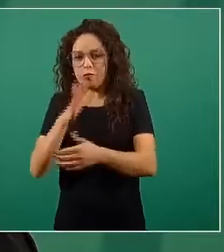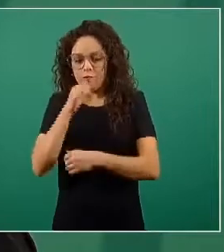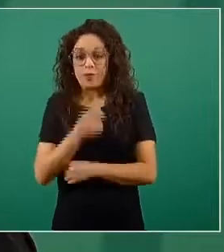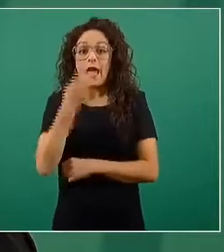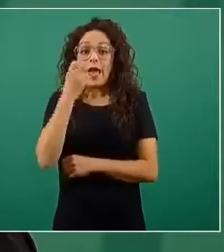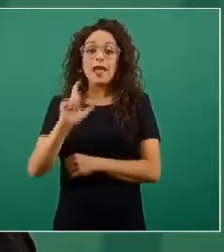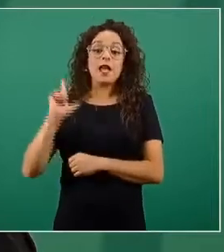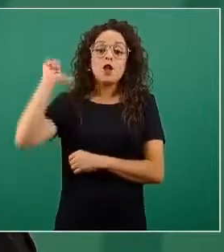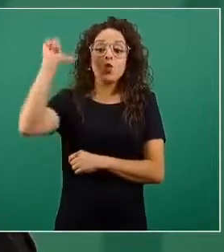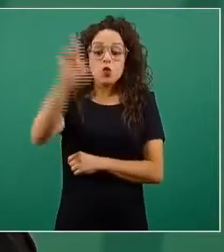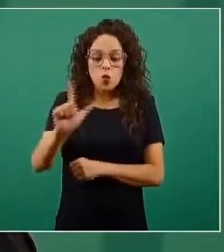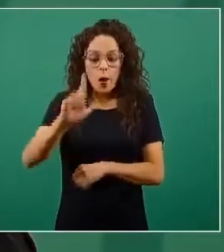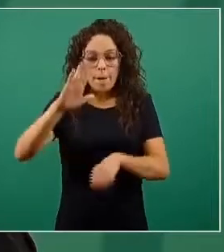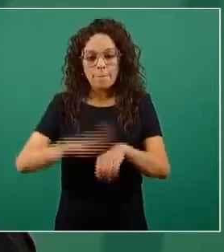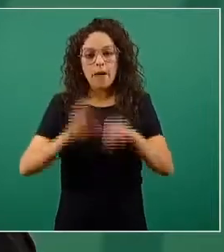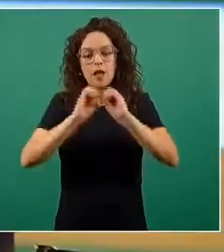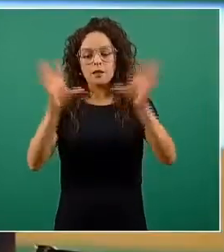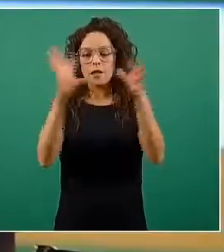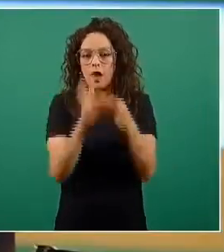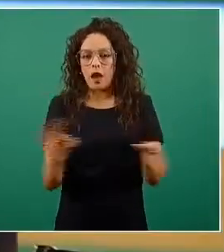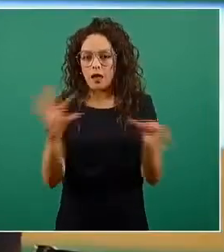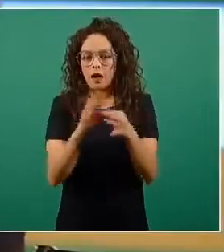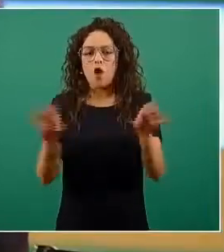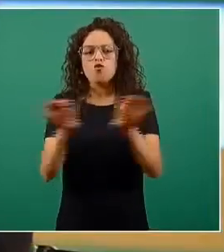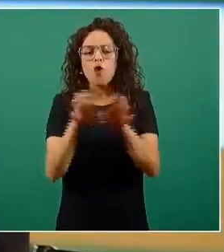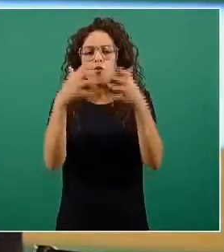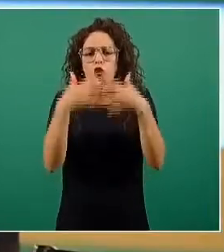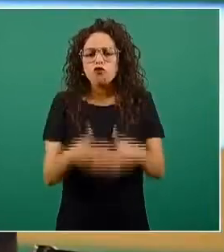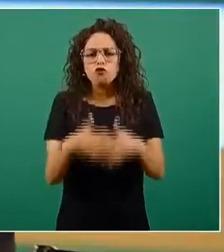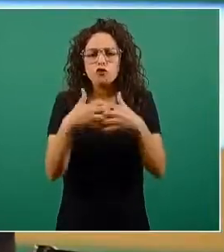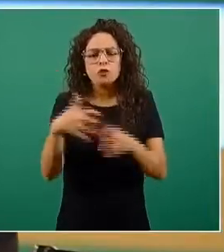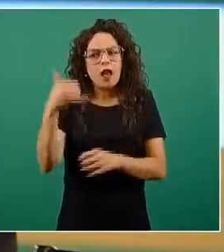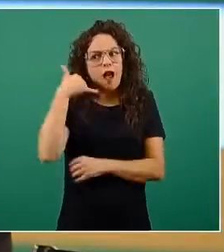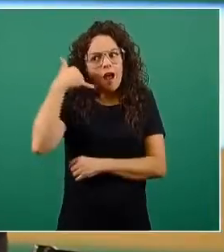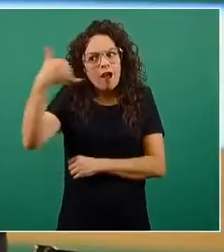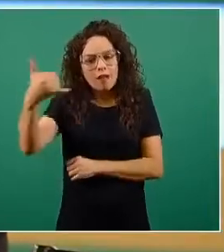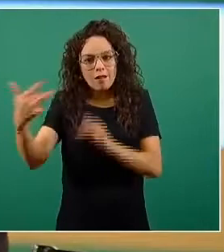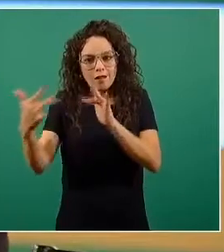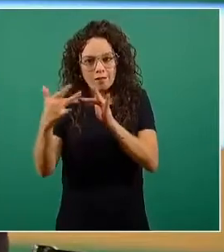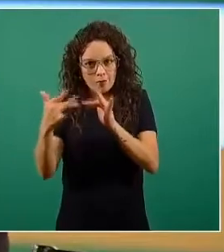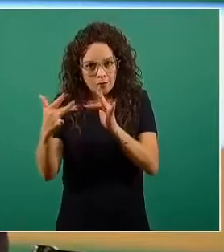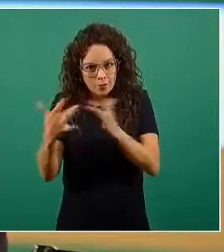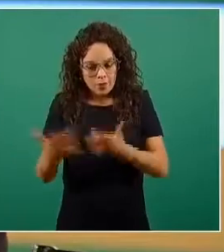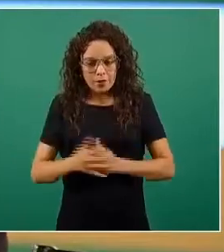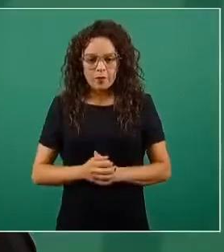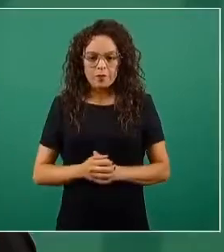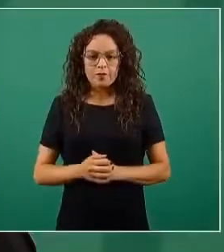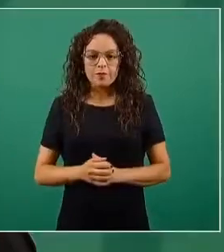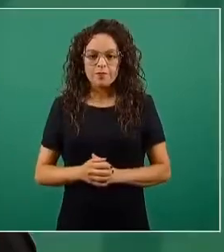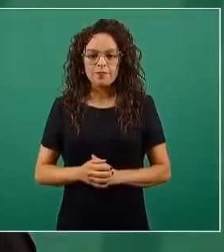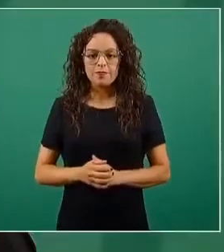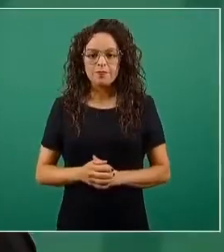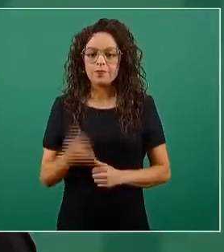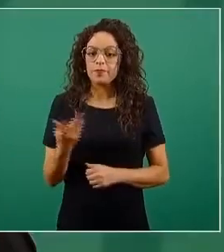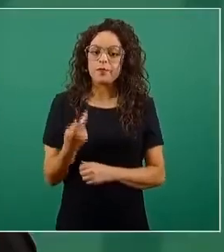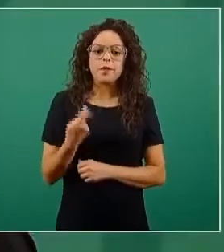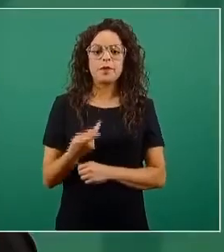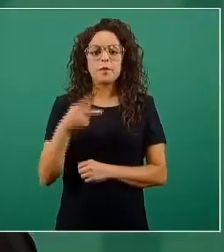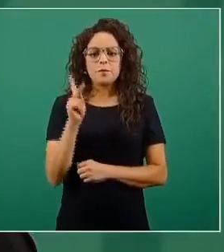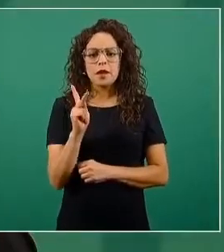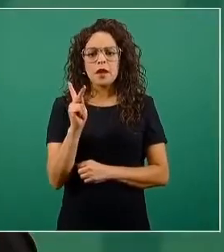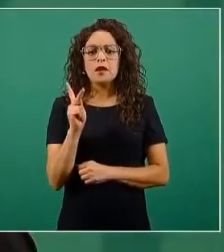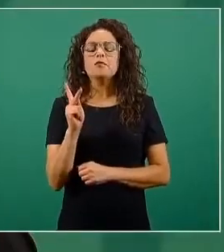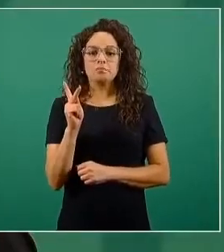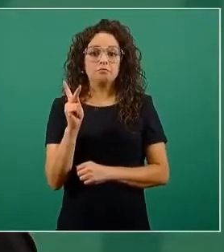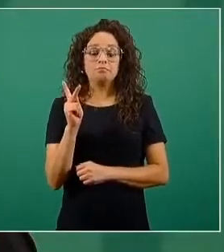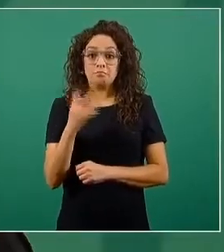estas especificaciones del call center, cómo va a funcionar, cómo se va a manejar, los alcances y demás, pero la perspectiva